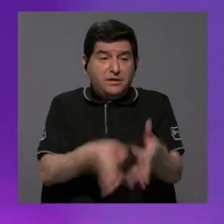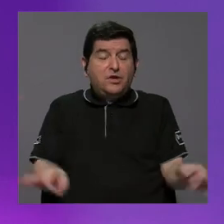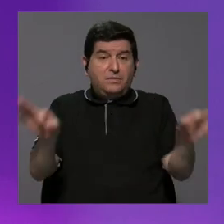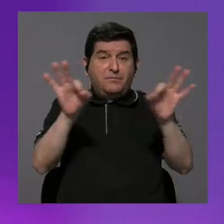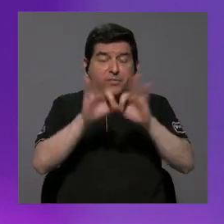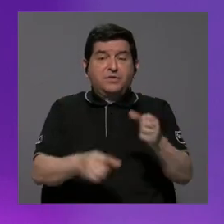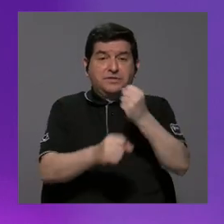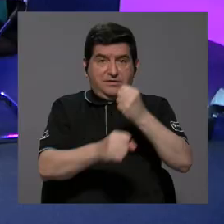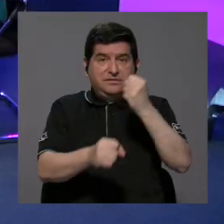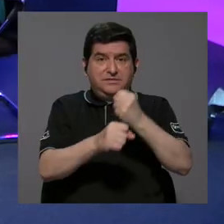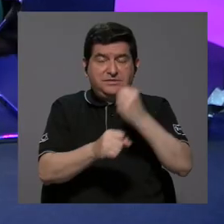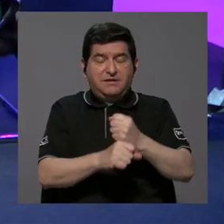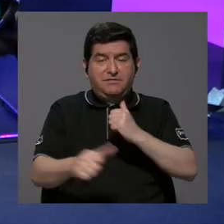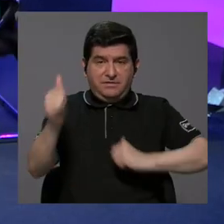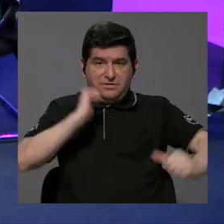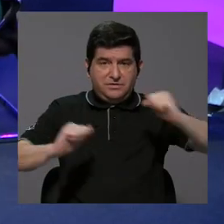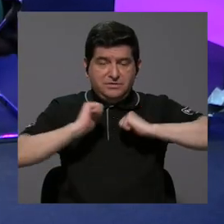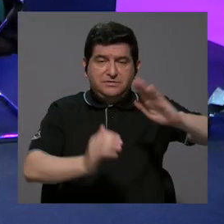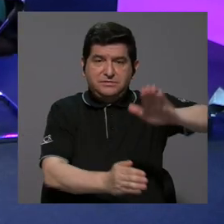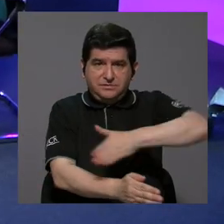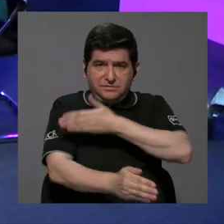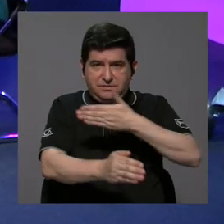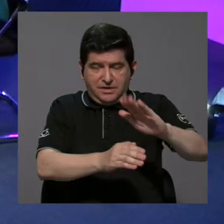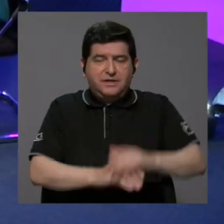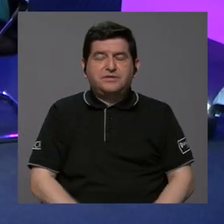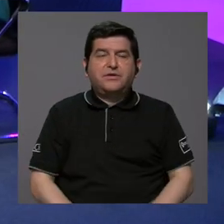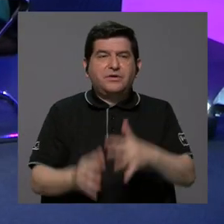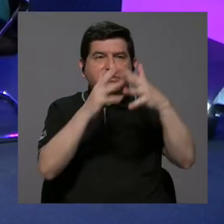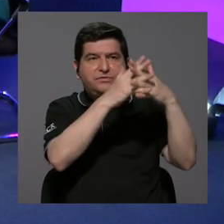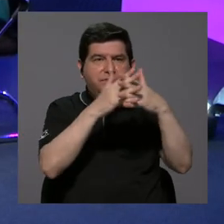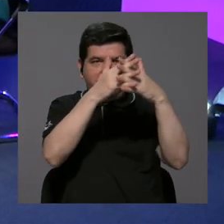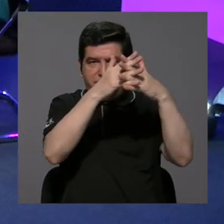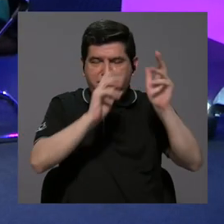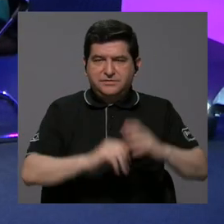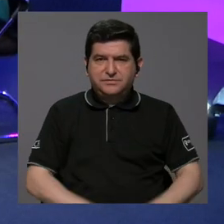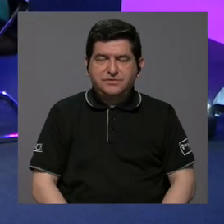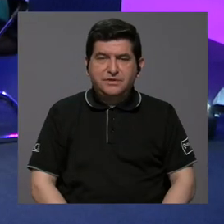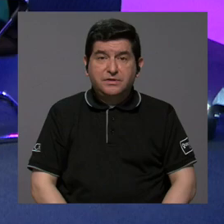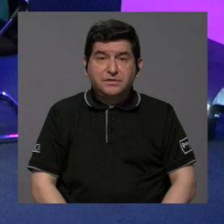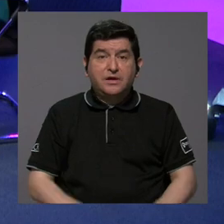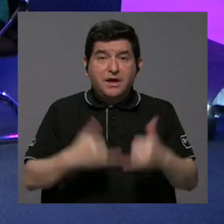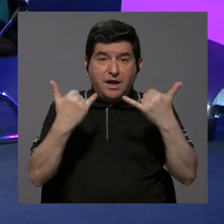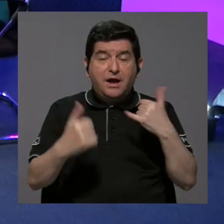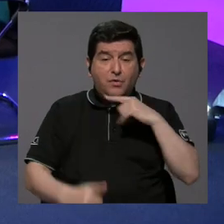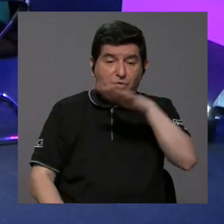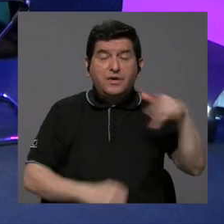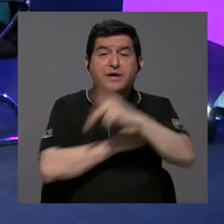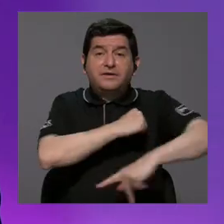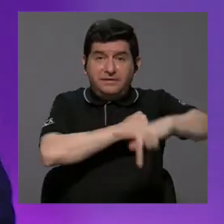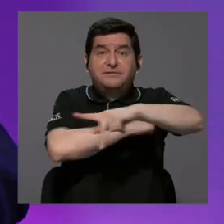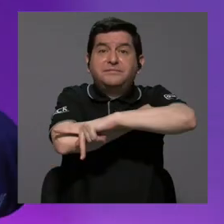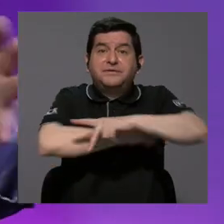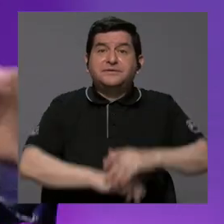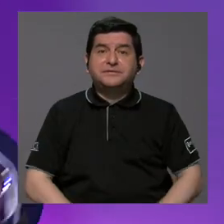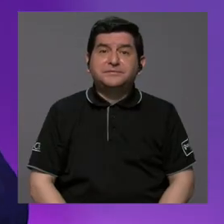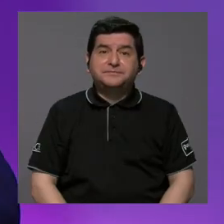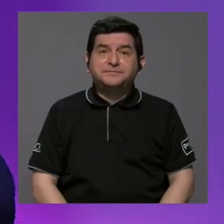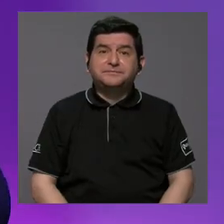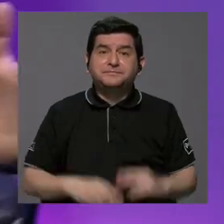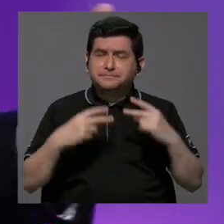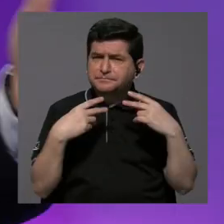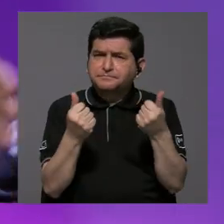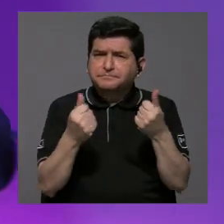del del teatro musical estadounidense son una realidad en nuestro país rápidamente